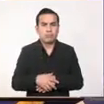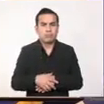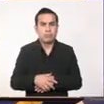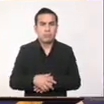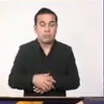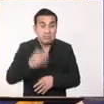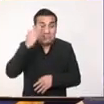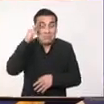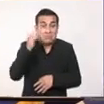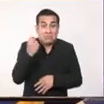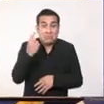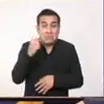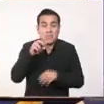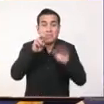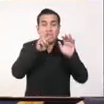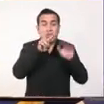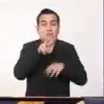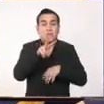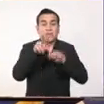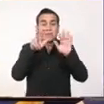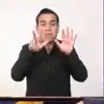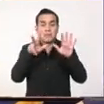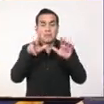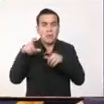hora sacaron tantas maestrías, tiene como 28 años.